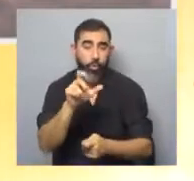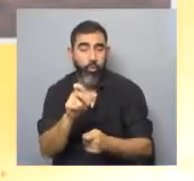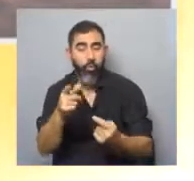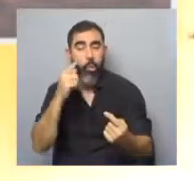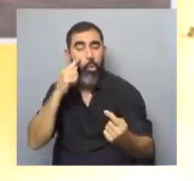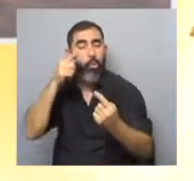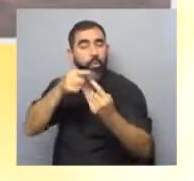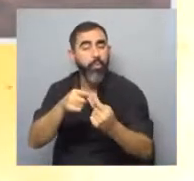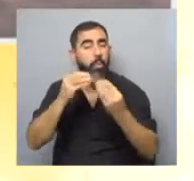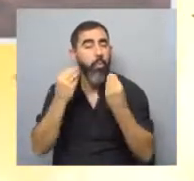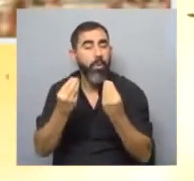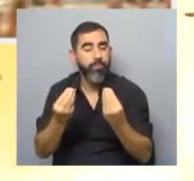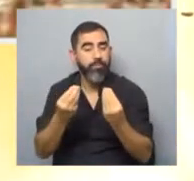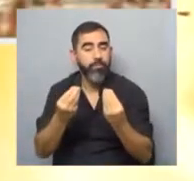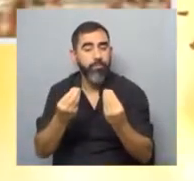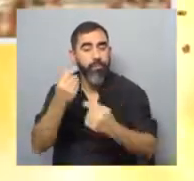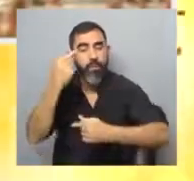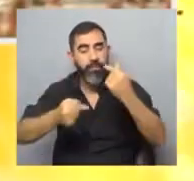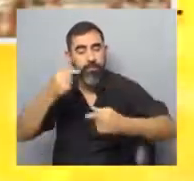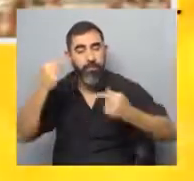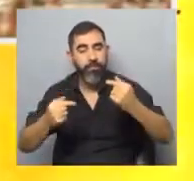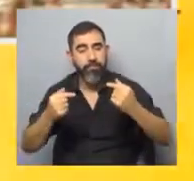apuntan, ¿verdad?, a distintas,